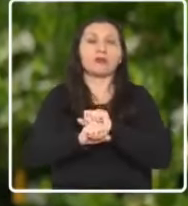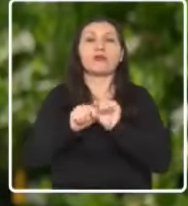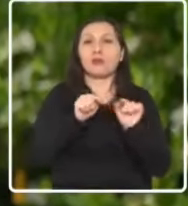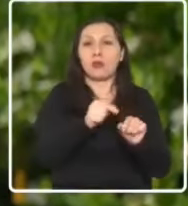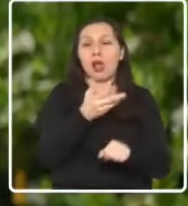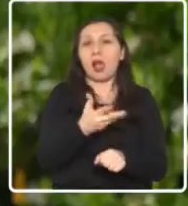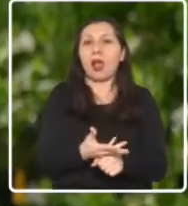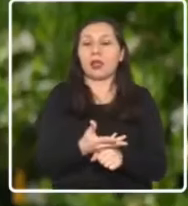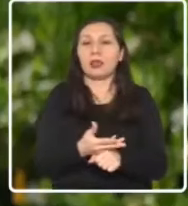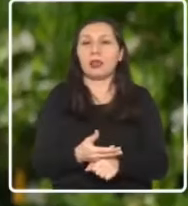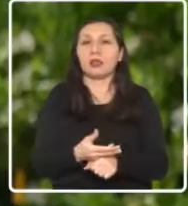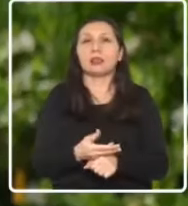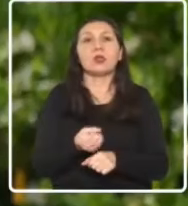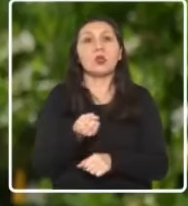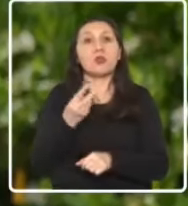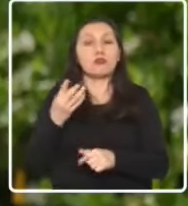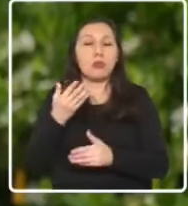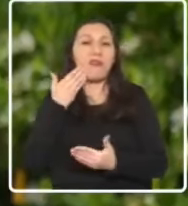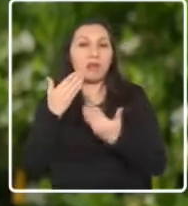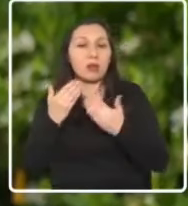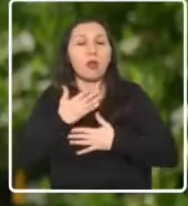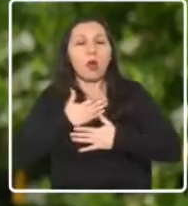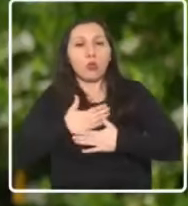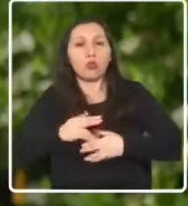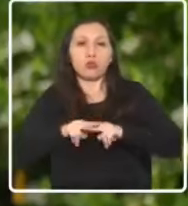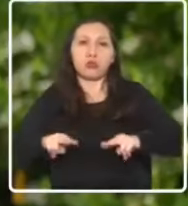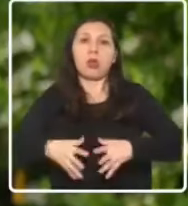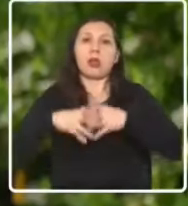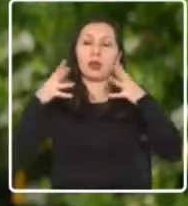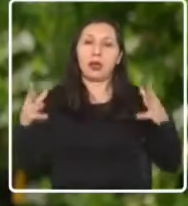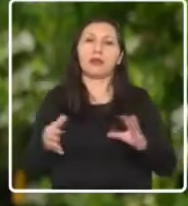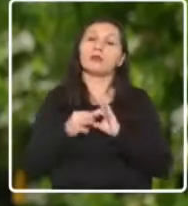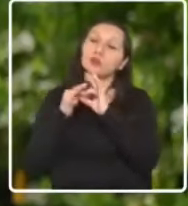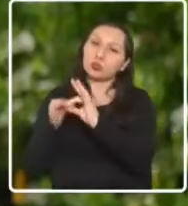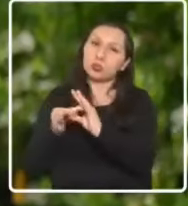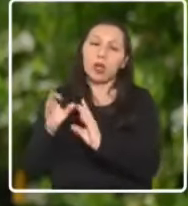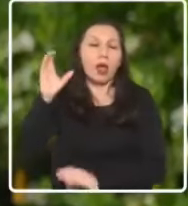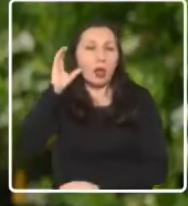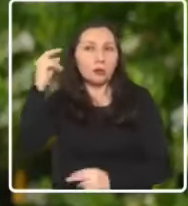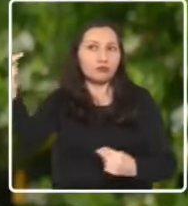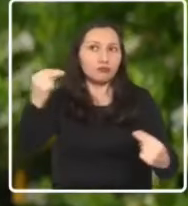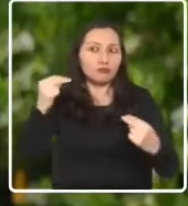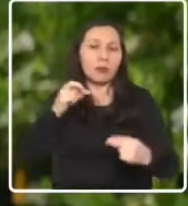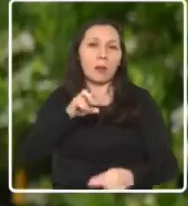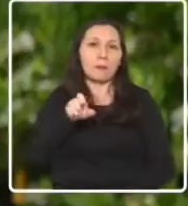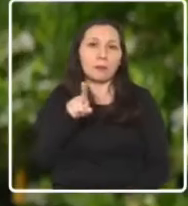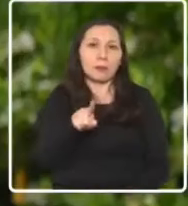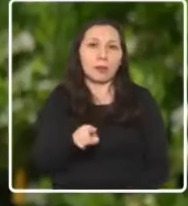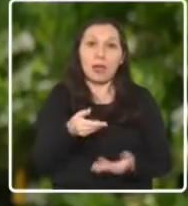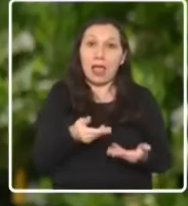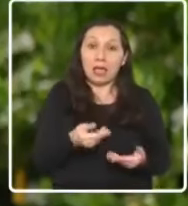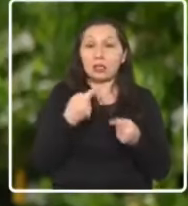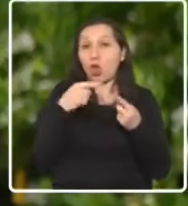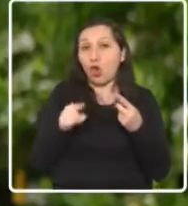tener una cantidad de beneficios y una tranquilidad enorme. Muchas gracias por escuchar a las pymes con esta y con